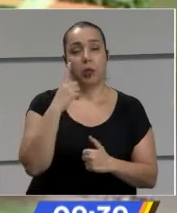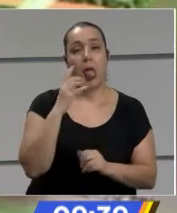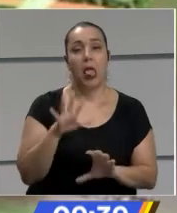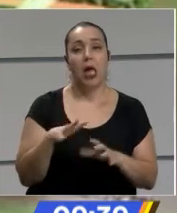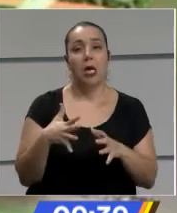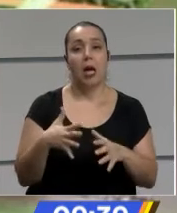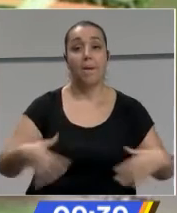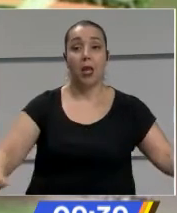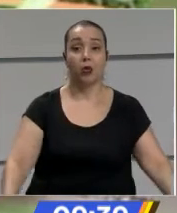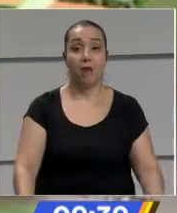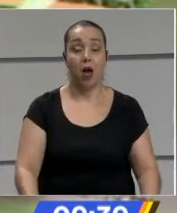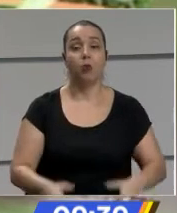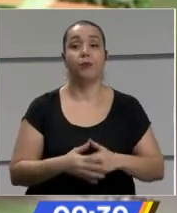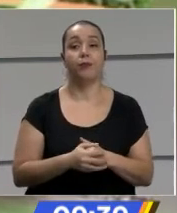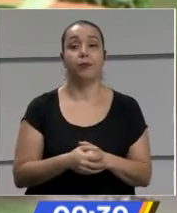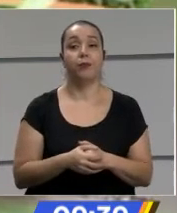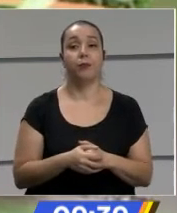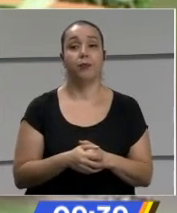Manos abajo,